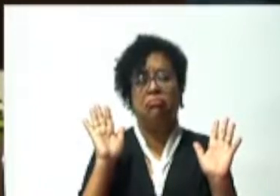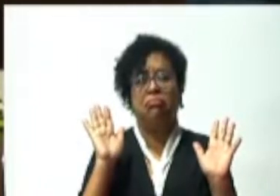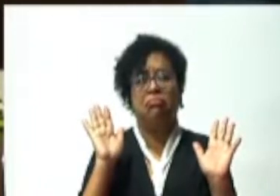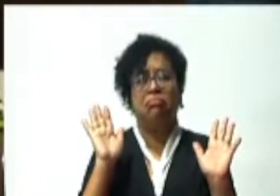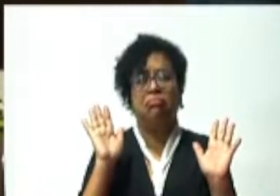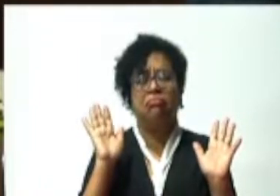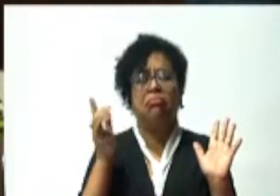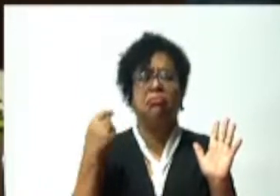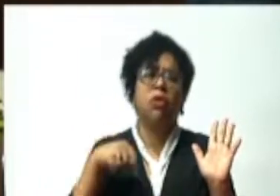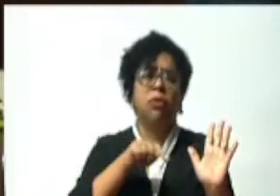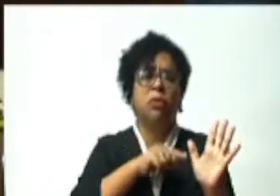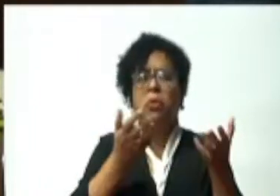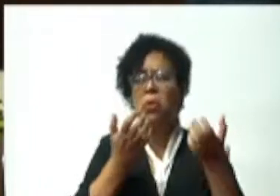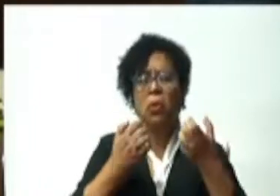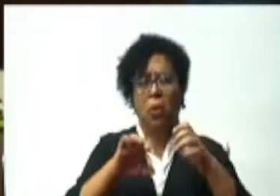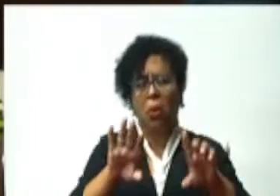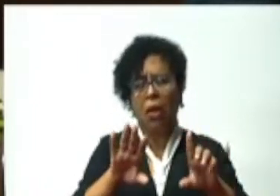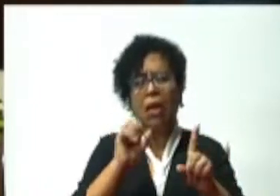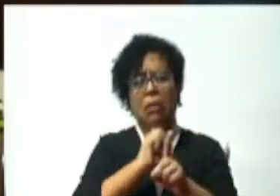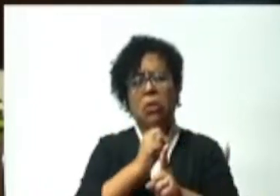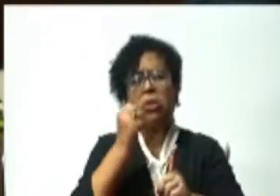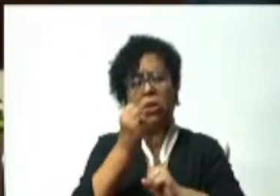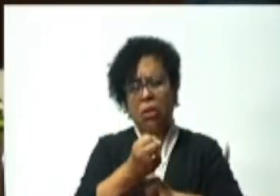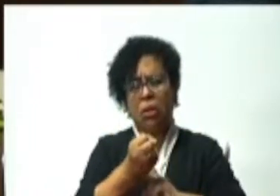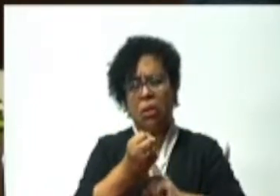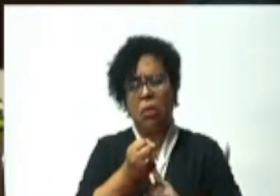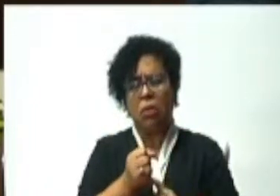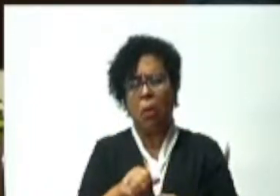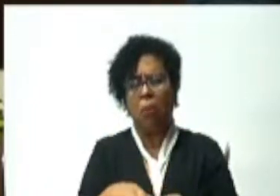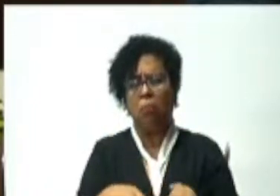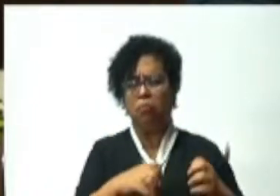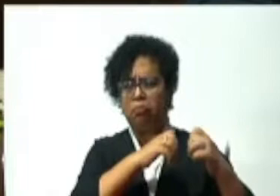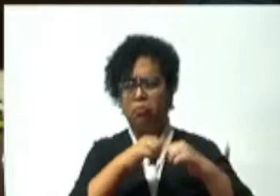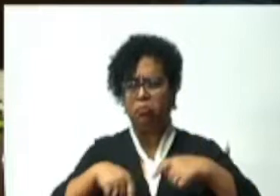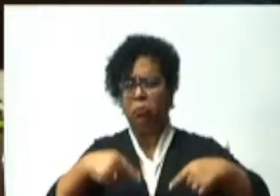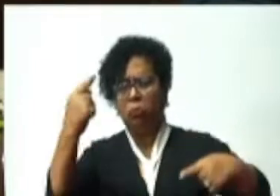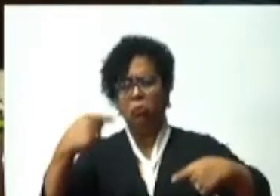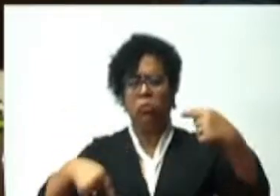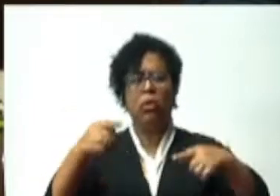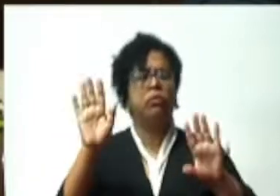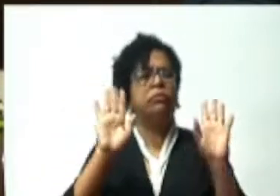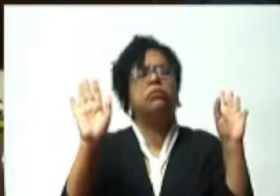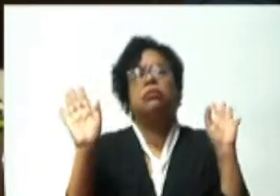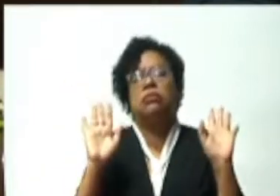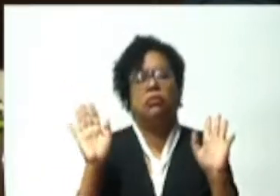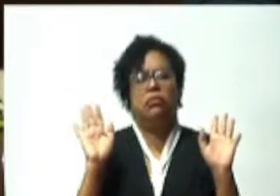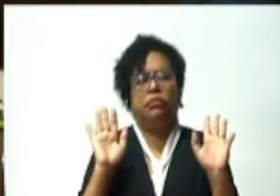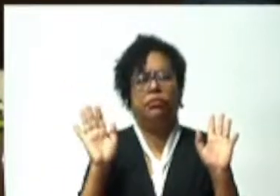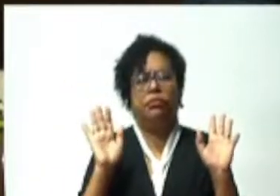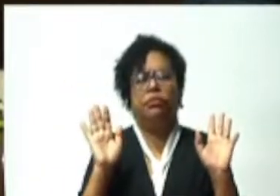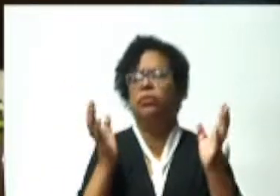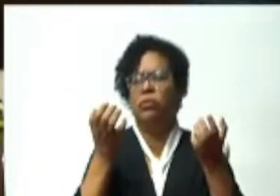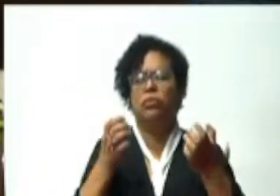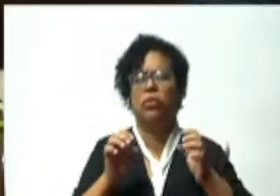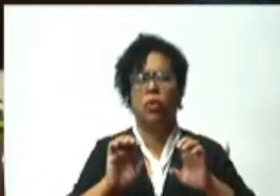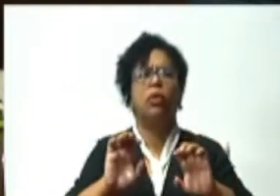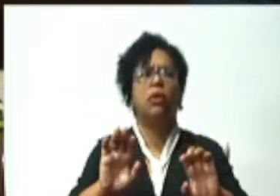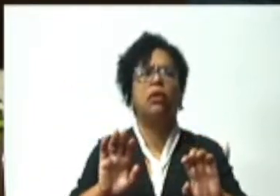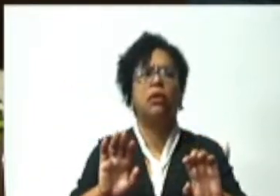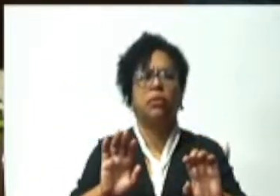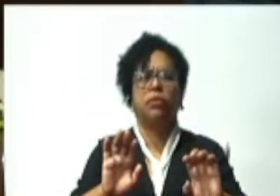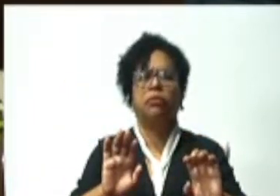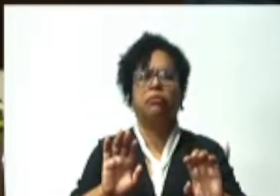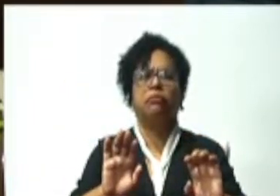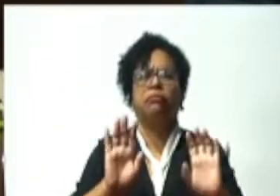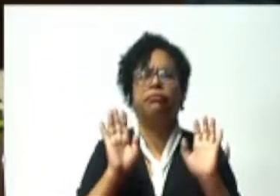una situación de desavenencia ni de choque entre poderes cuando